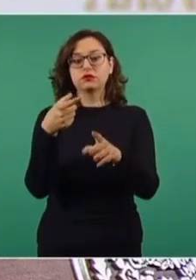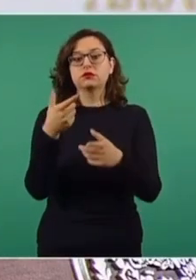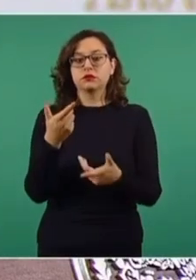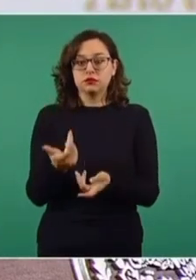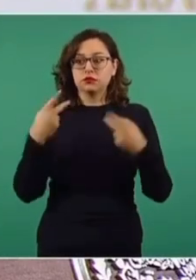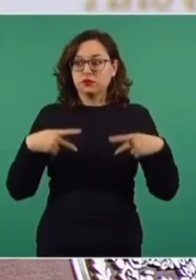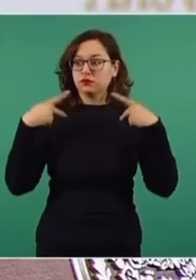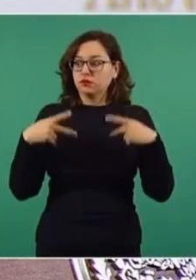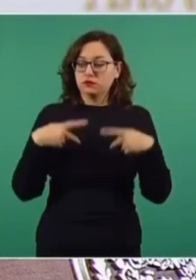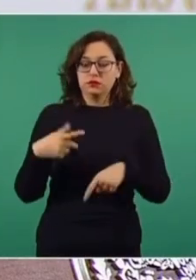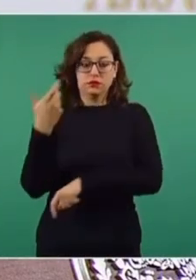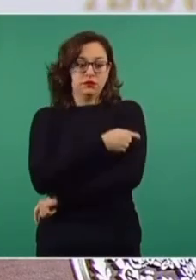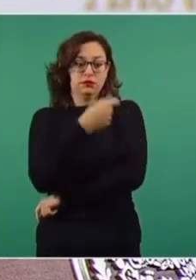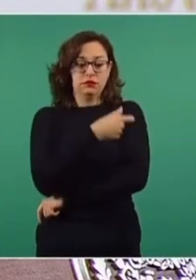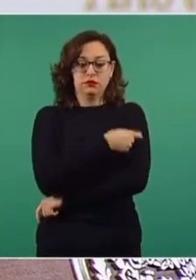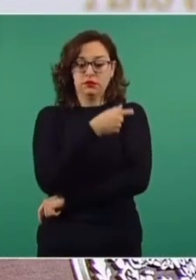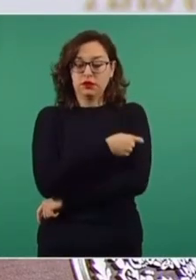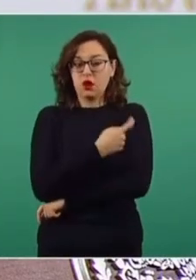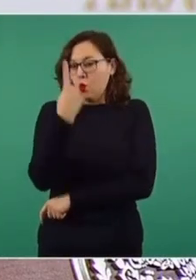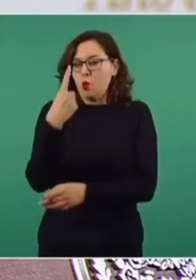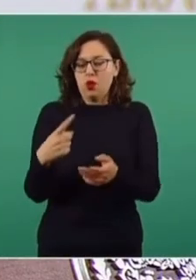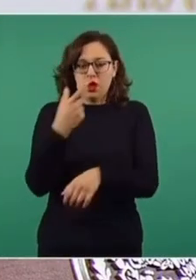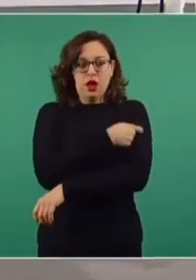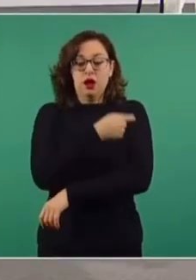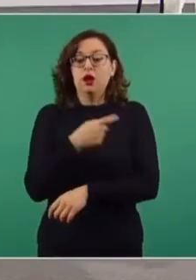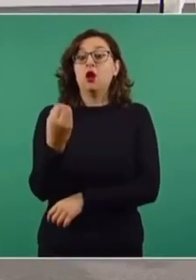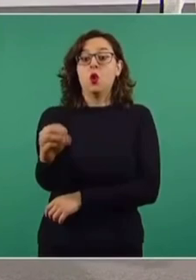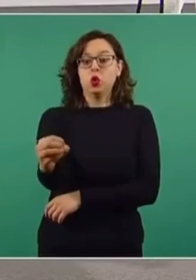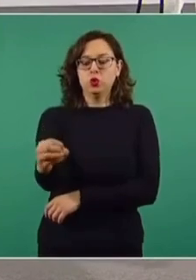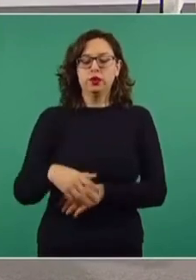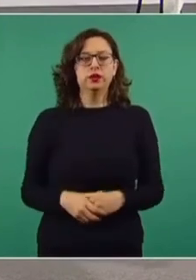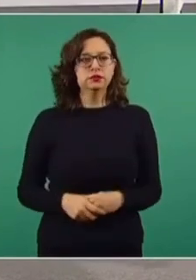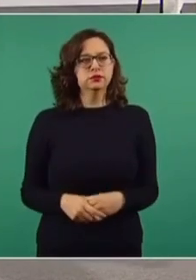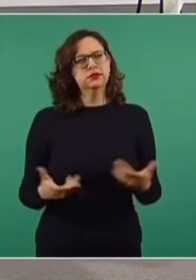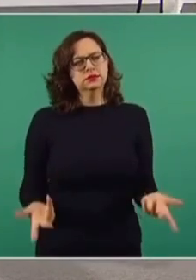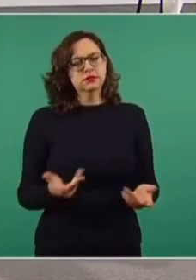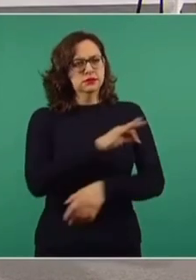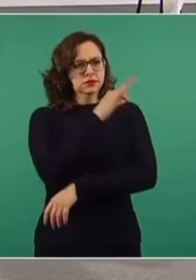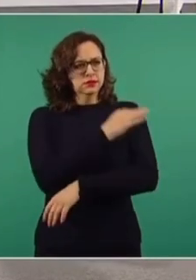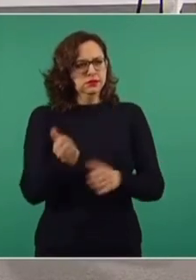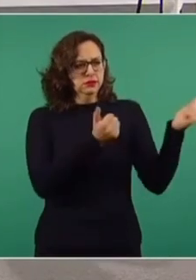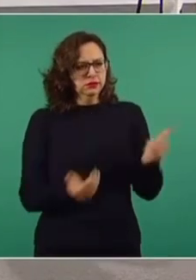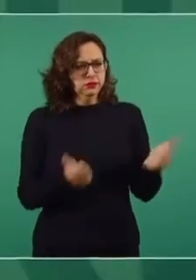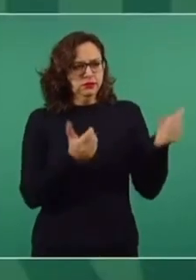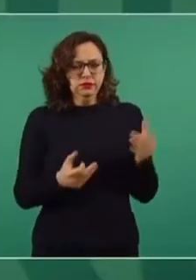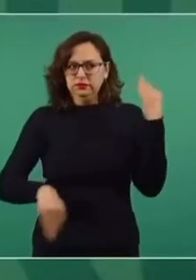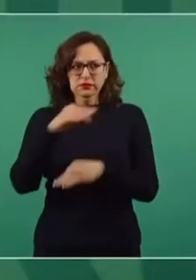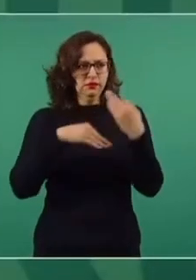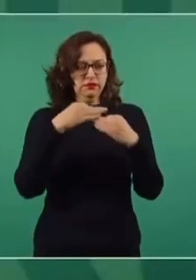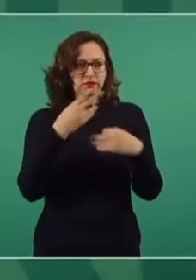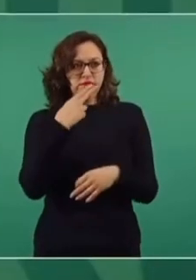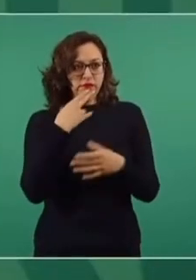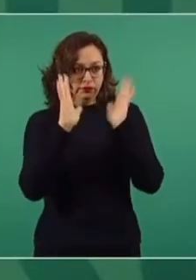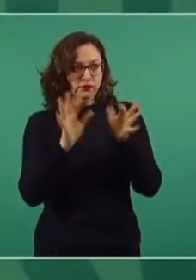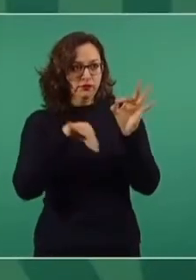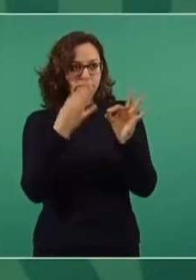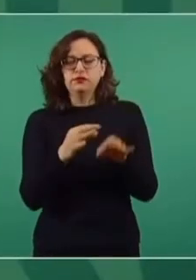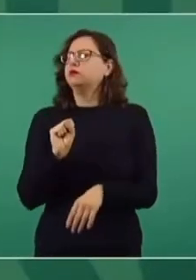en octubre, aún con una dosis. ¿Todas las vacunas que han llegado al país se han utilizado? Todas, y hay en tránsito y